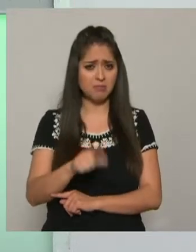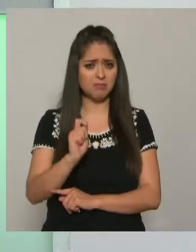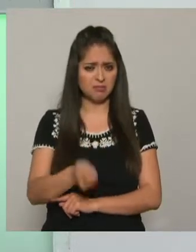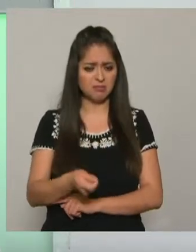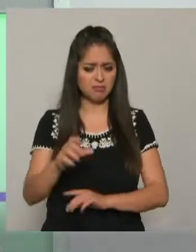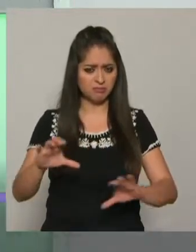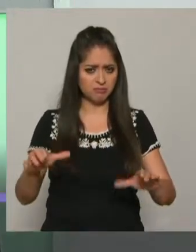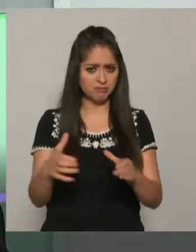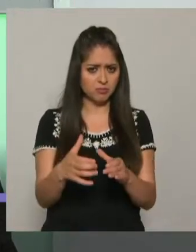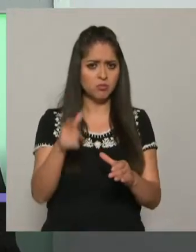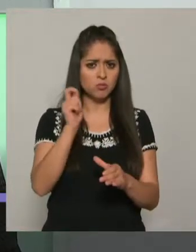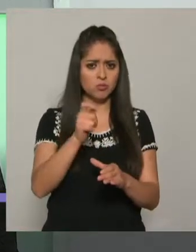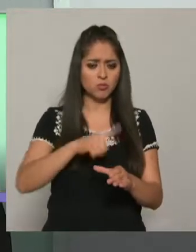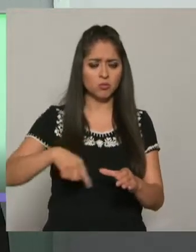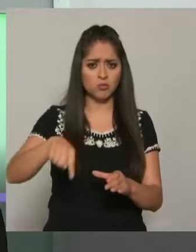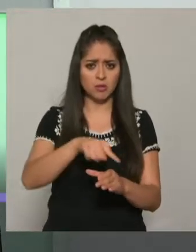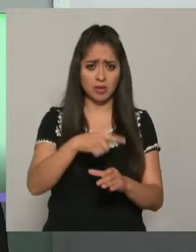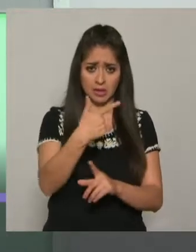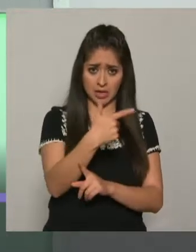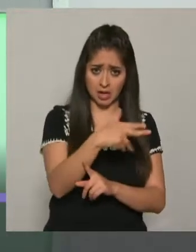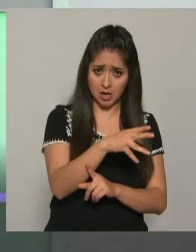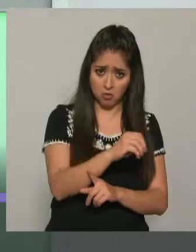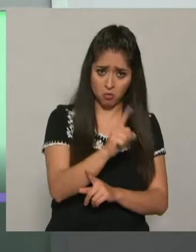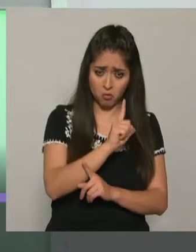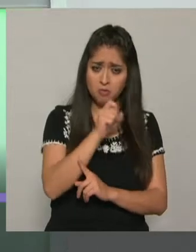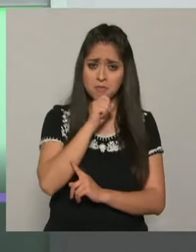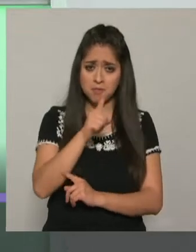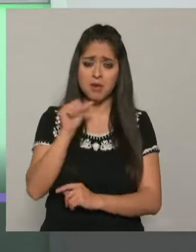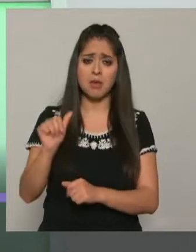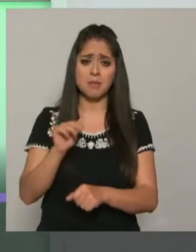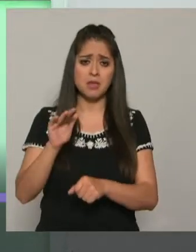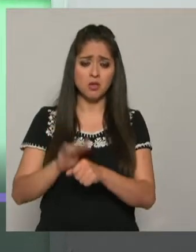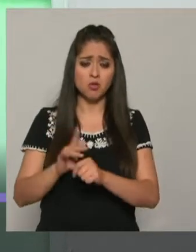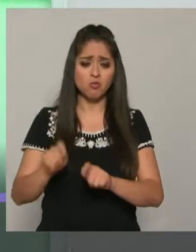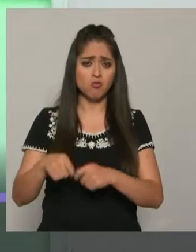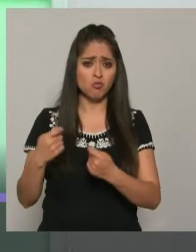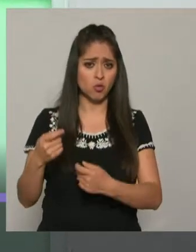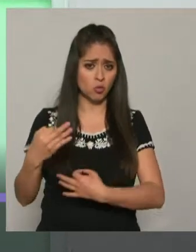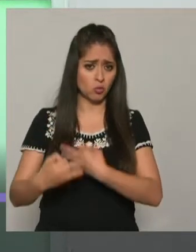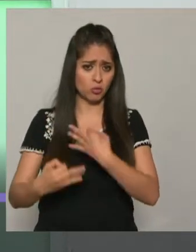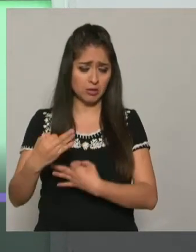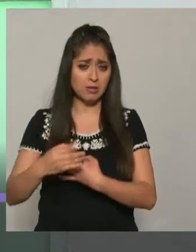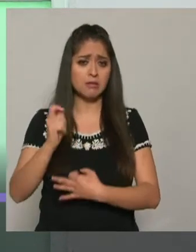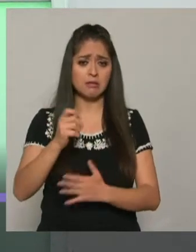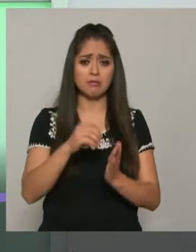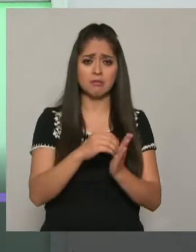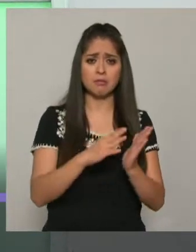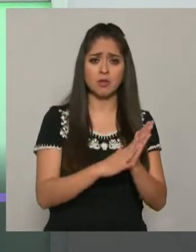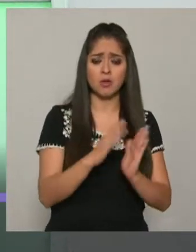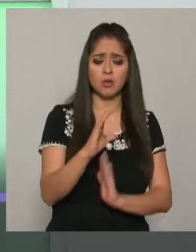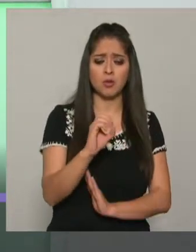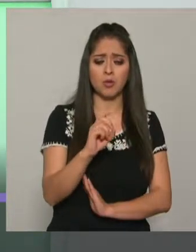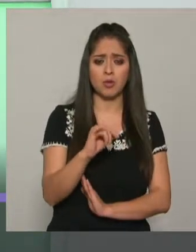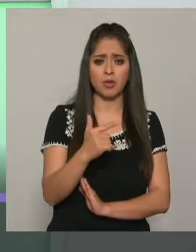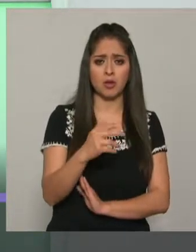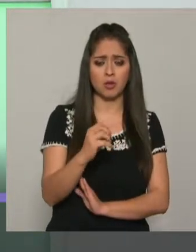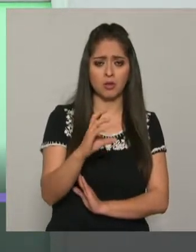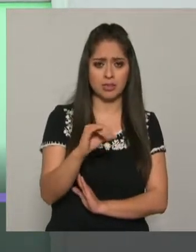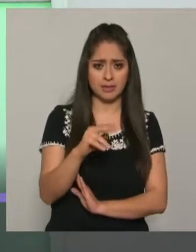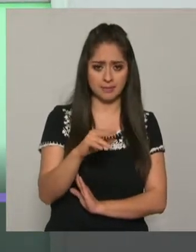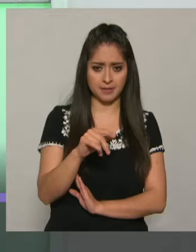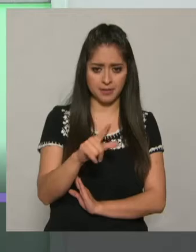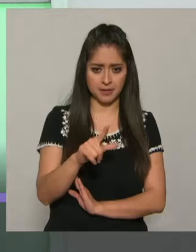no solamente la Comisión de Equidad de Género, sino también la de Administración y Procuración de Justicia, porque son reformas al Código Civil. Ahí lo